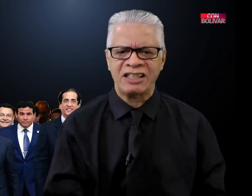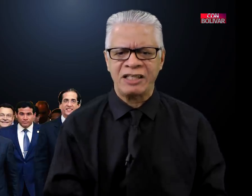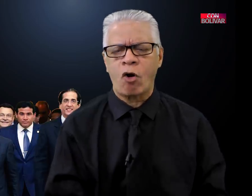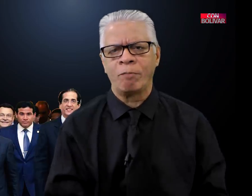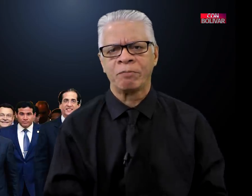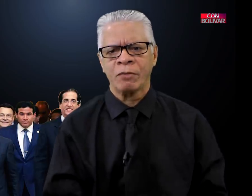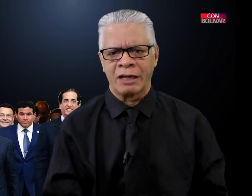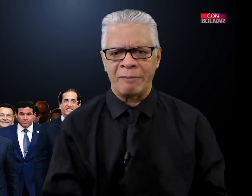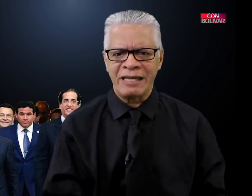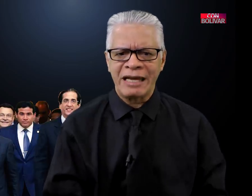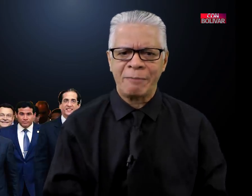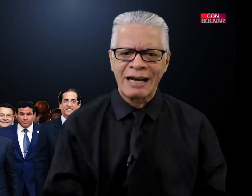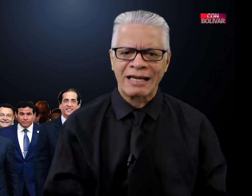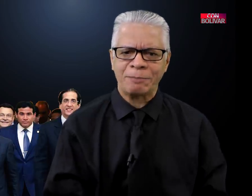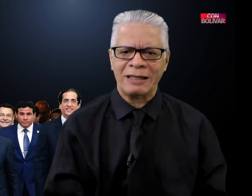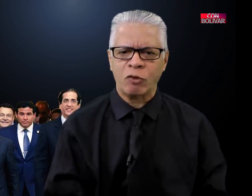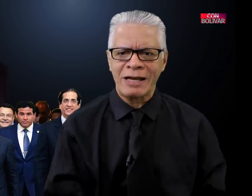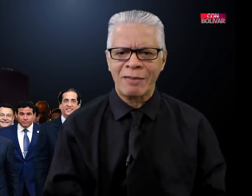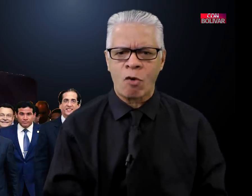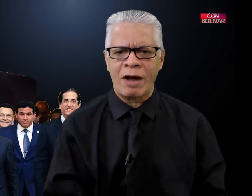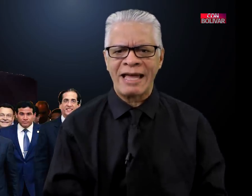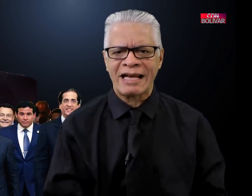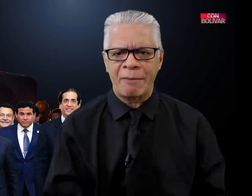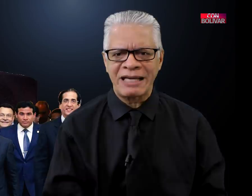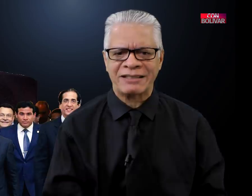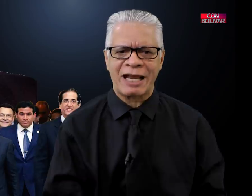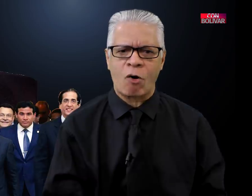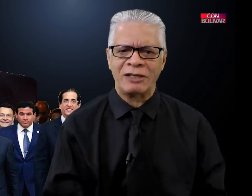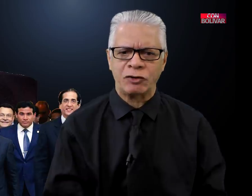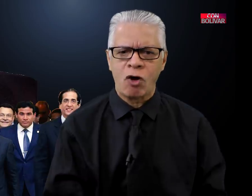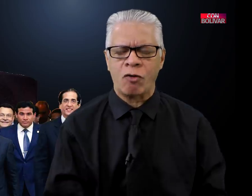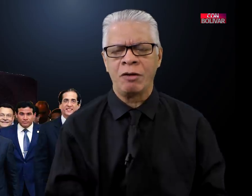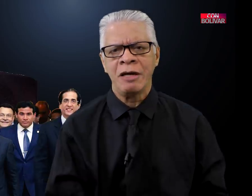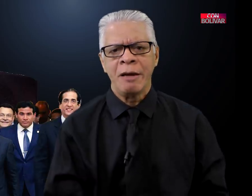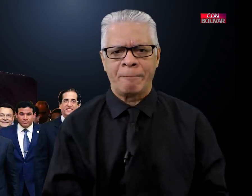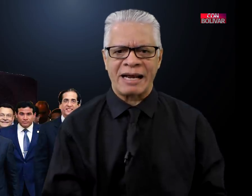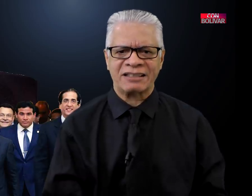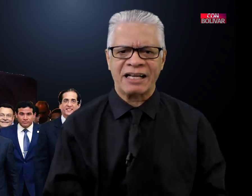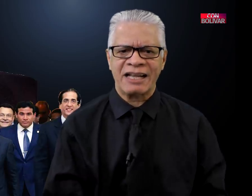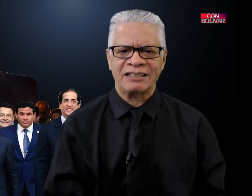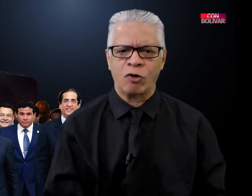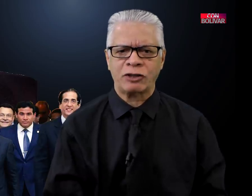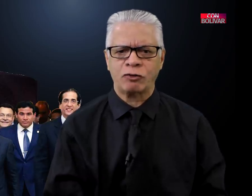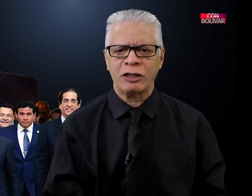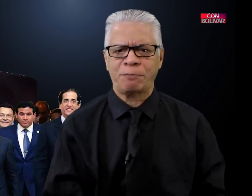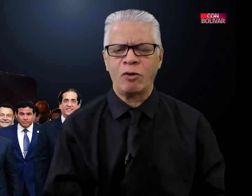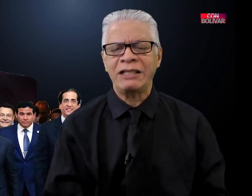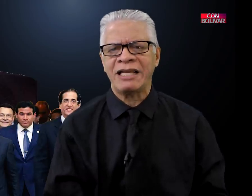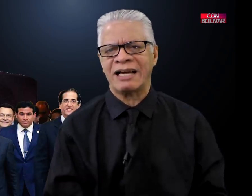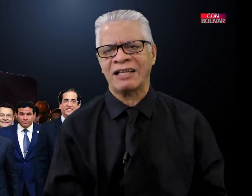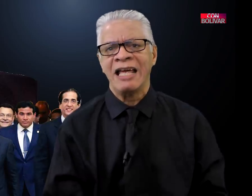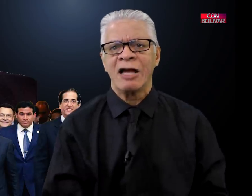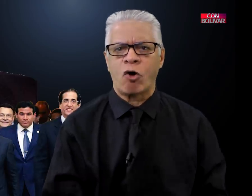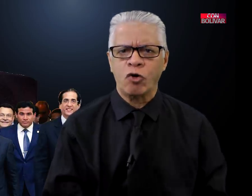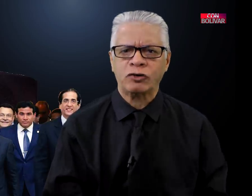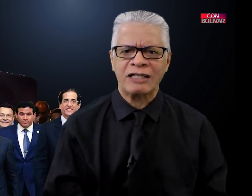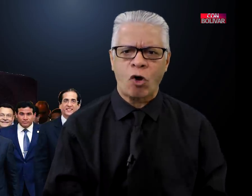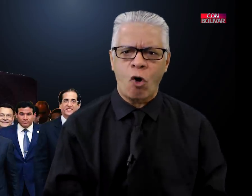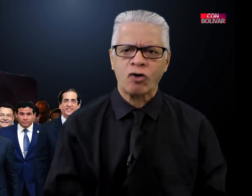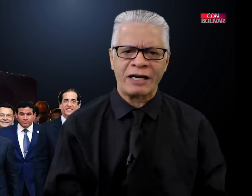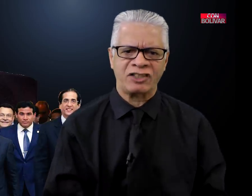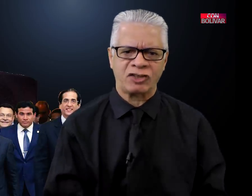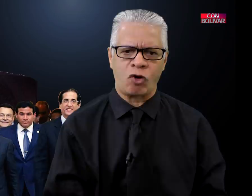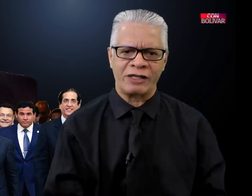Nacional decidió que Miguel Vargas Maldonado encabece la comisión para hacer las negociaciones políticas con